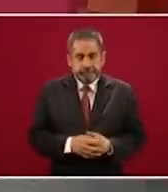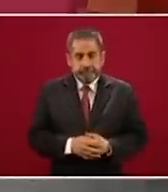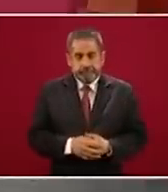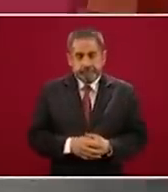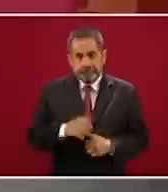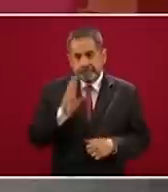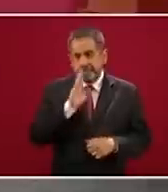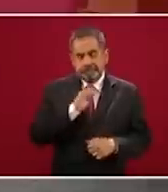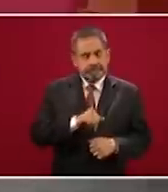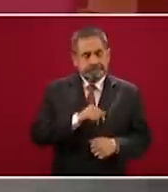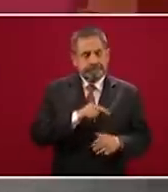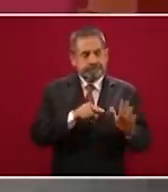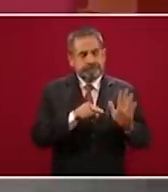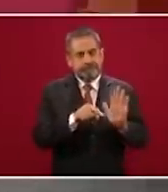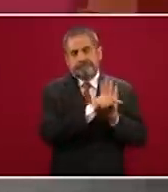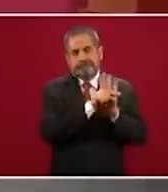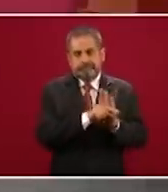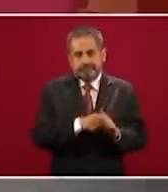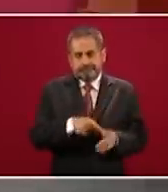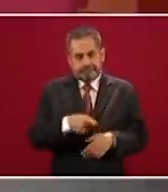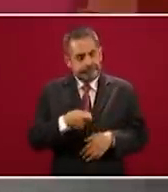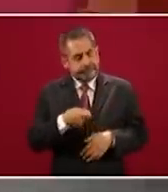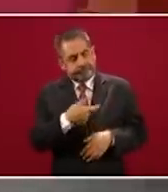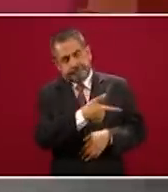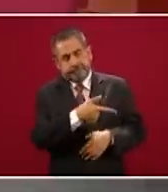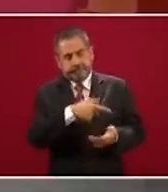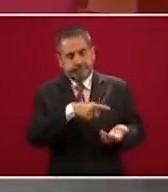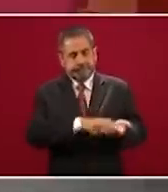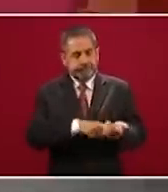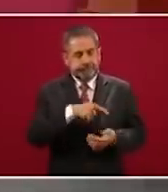mancha más al tigre del